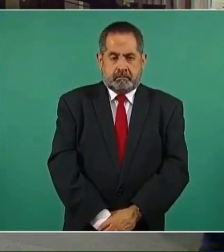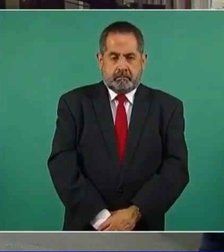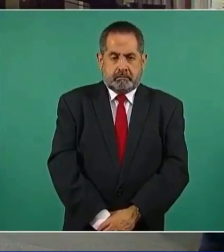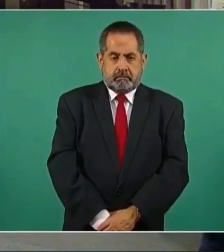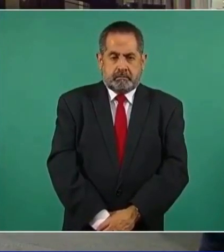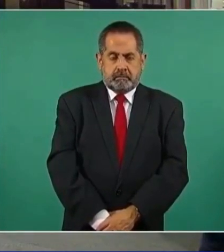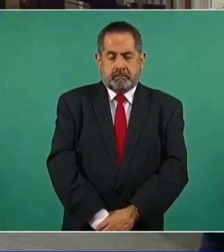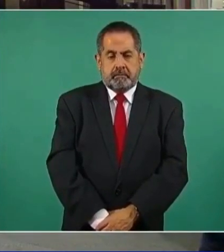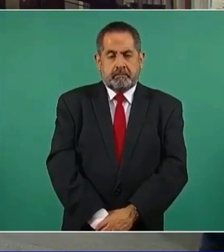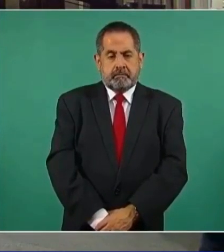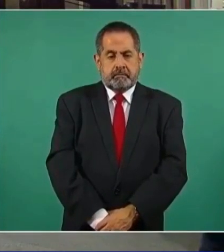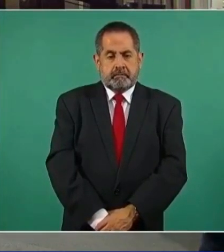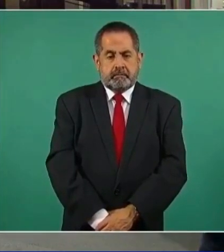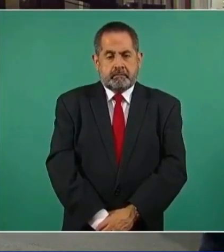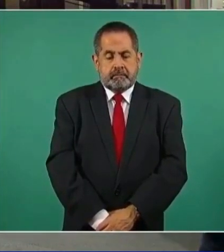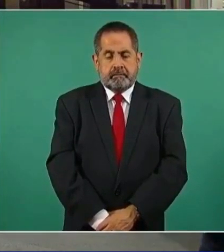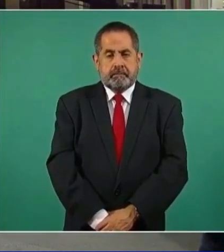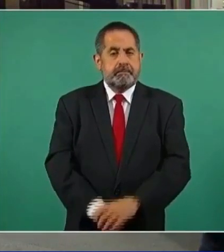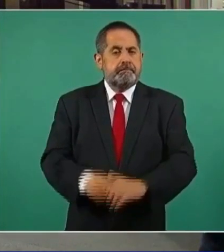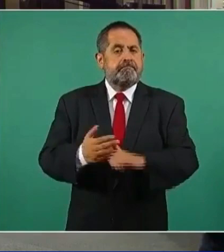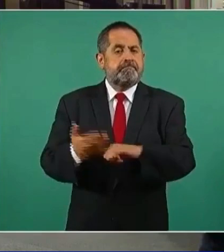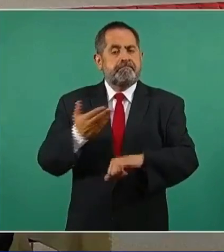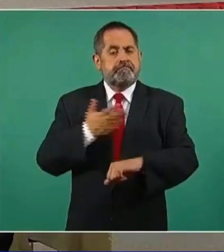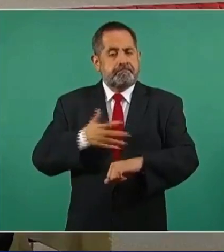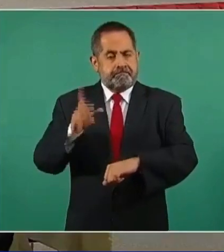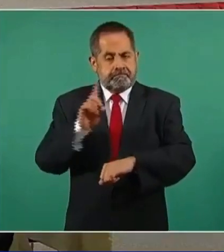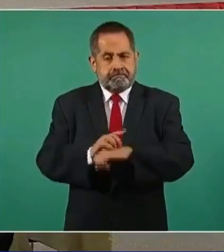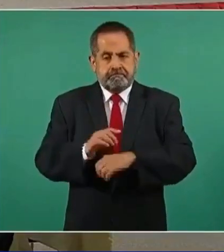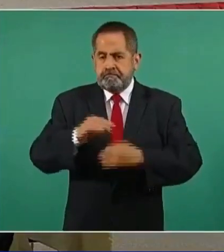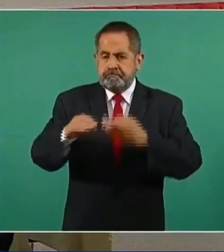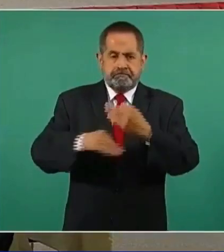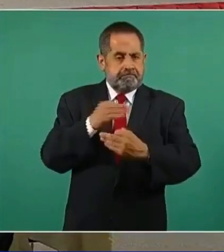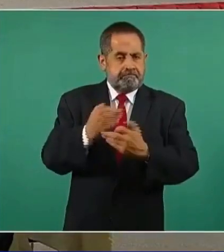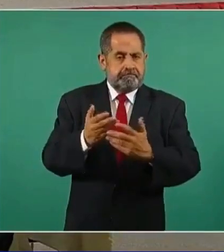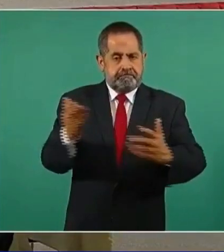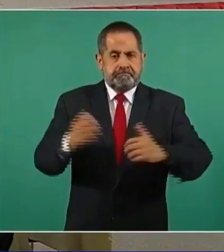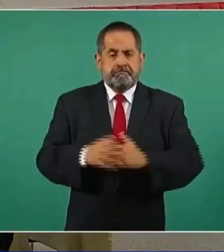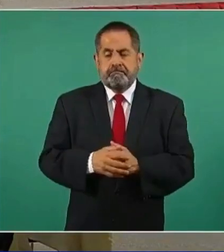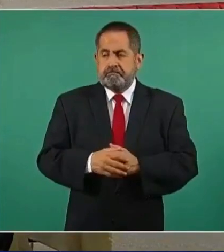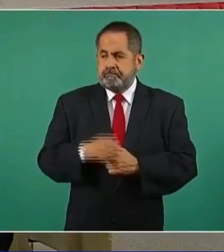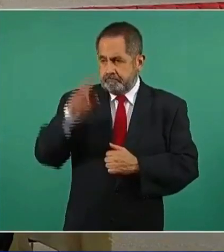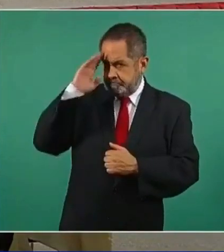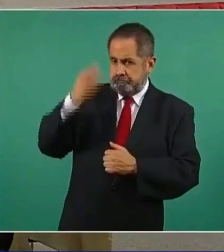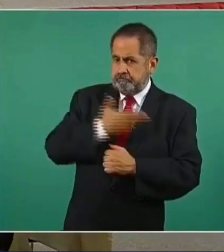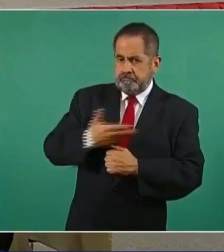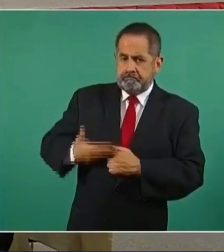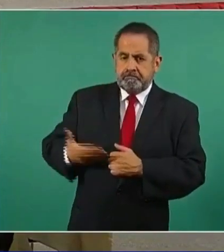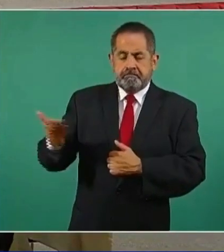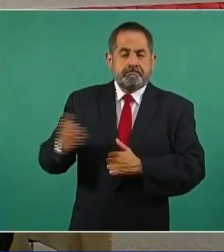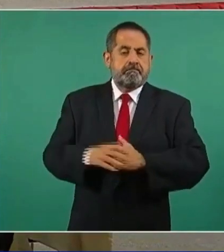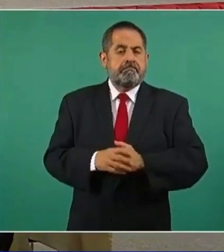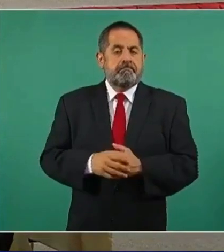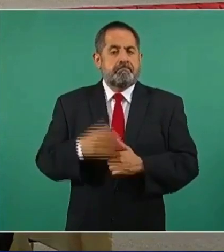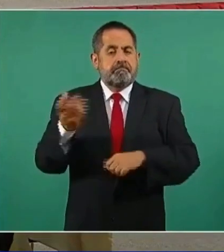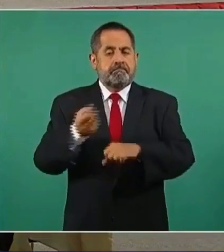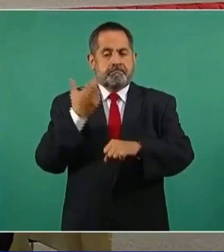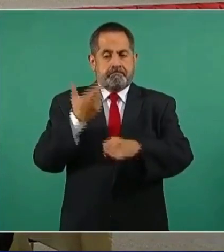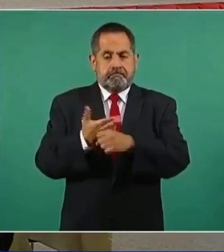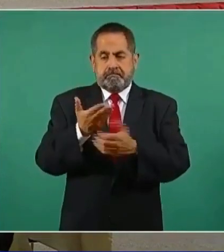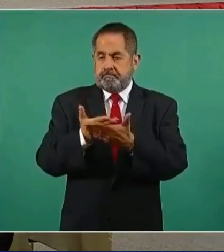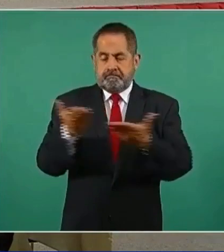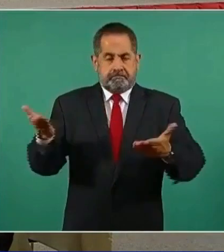Gracias, presidente. Muy buenos días a todas y a todos, señor presidente,